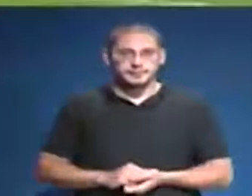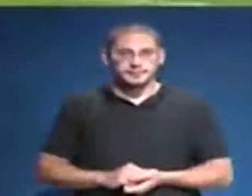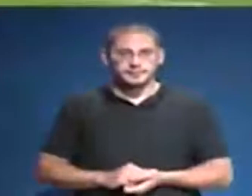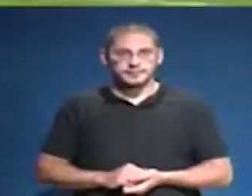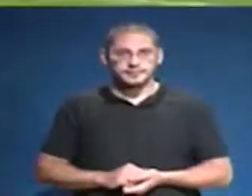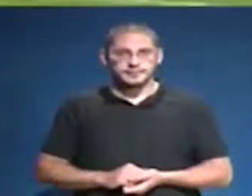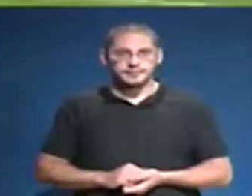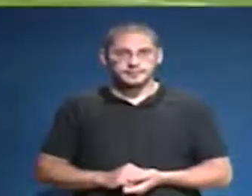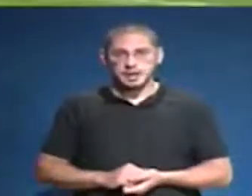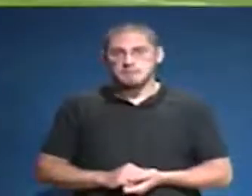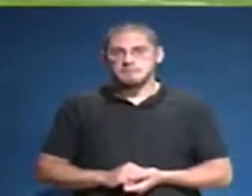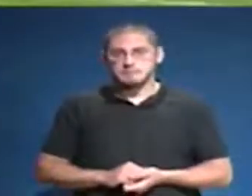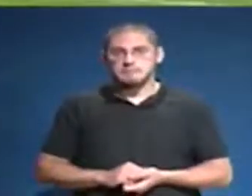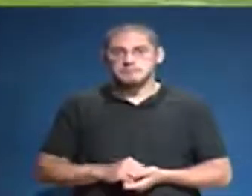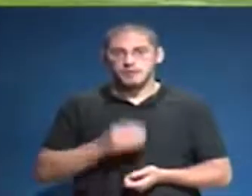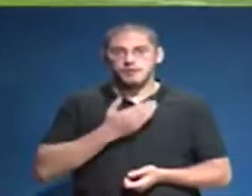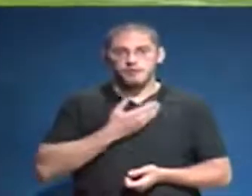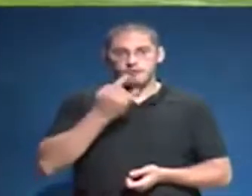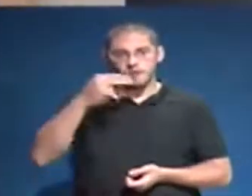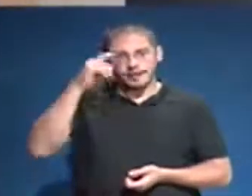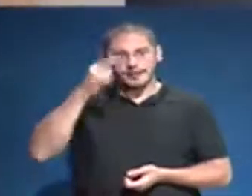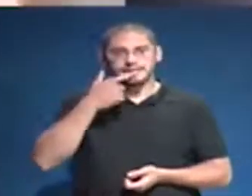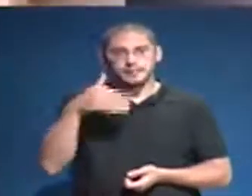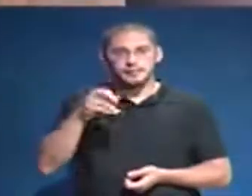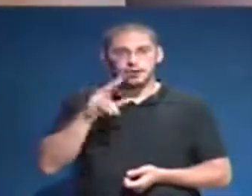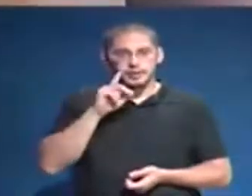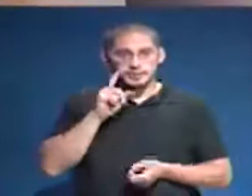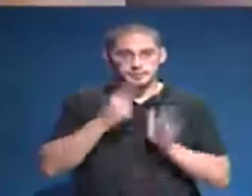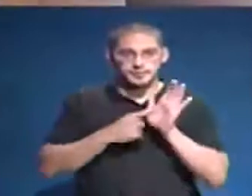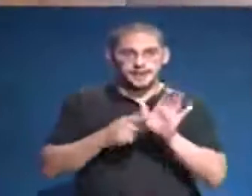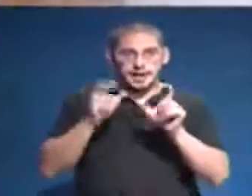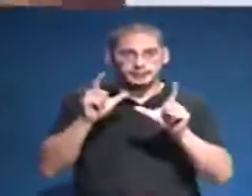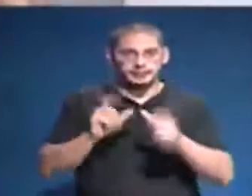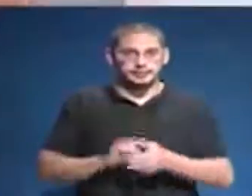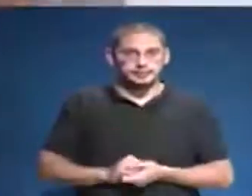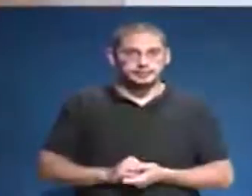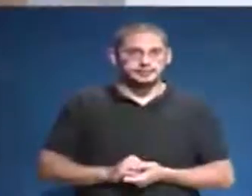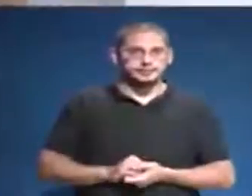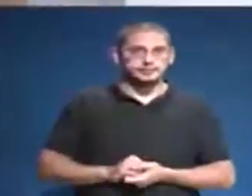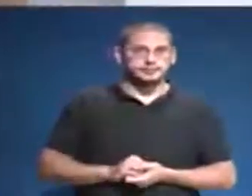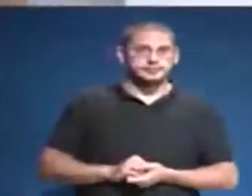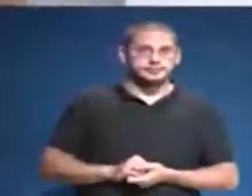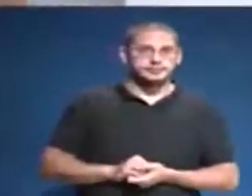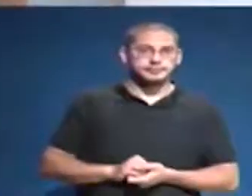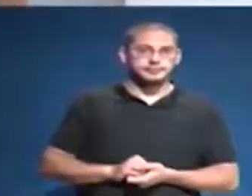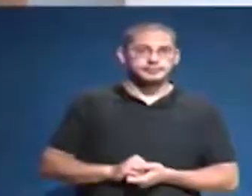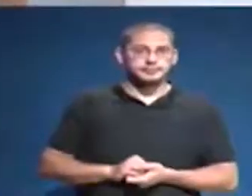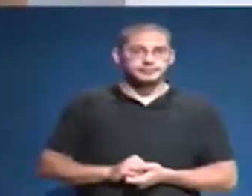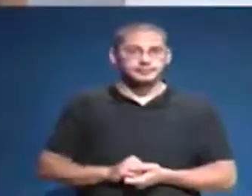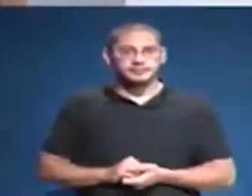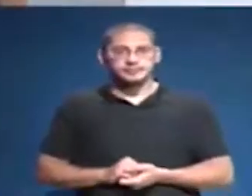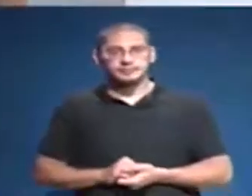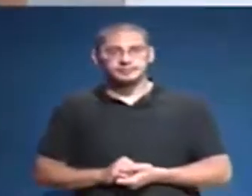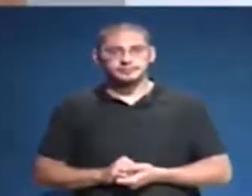¡Un fenómeno! Ah, muy bien. Funes Mori, ¿eh? Sí, un cono de papas fritas. Ahí está. Atención. Honey, I'm going to show you a trick. Okay, show